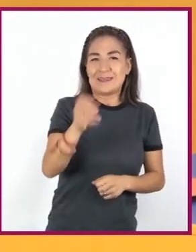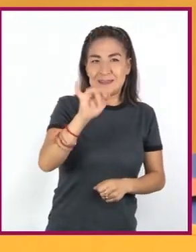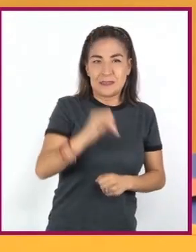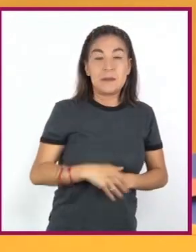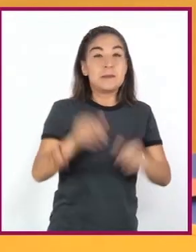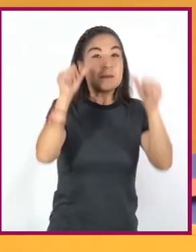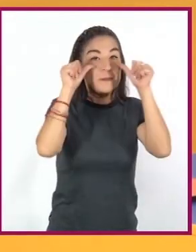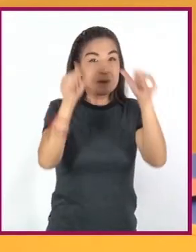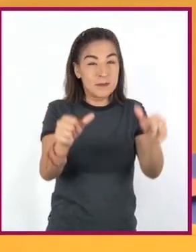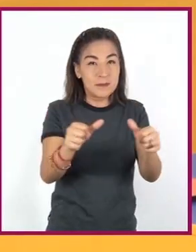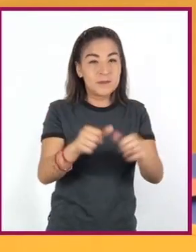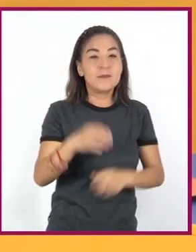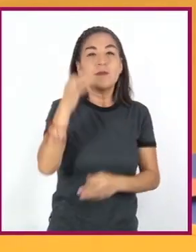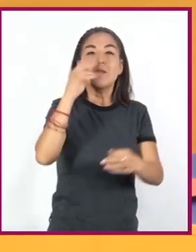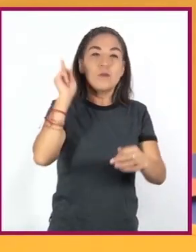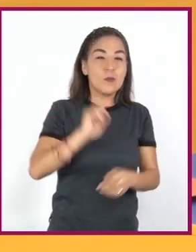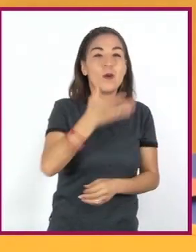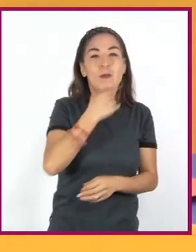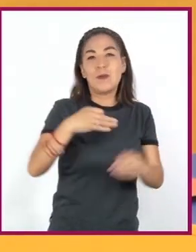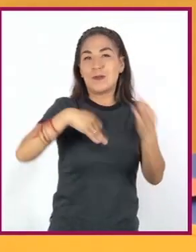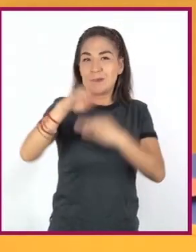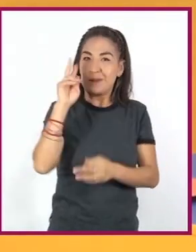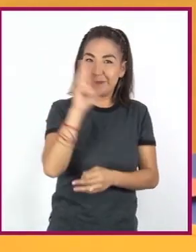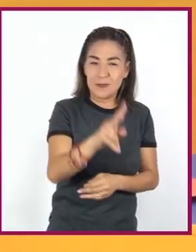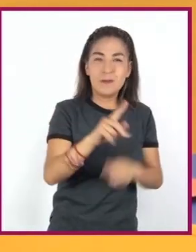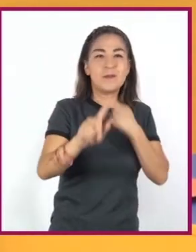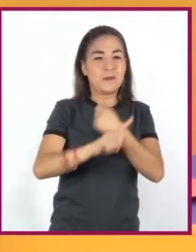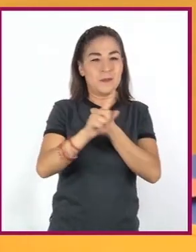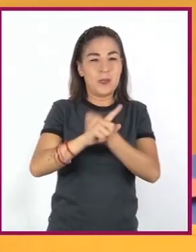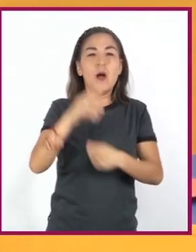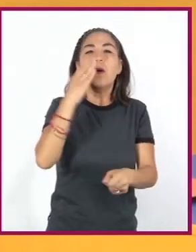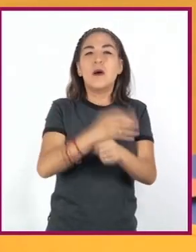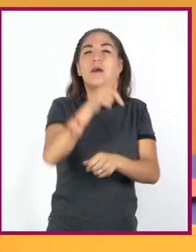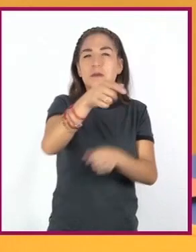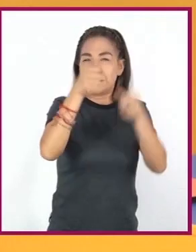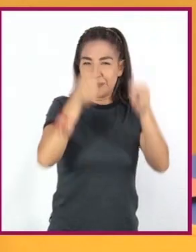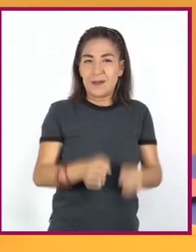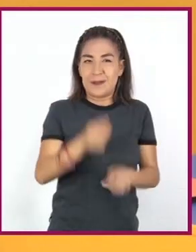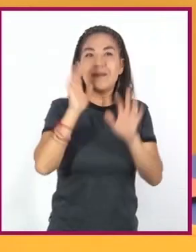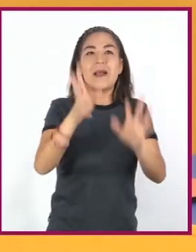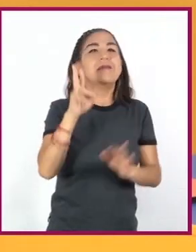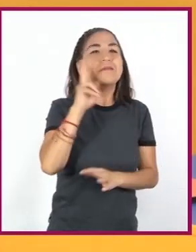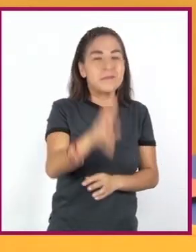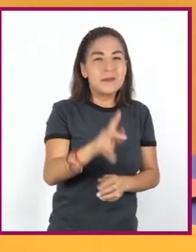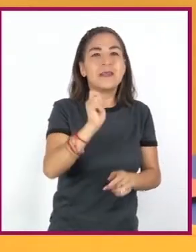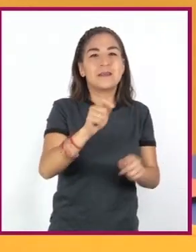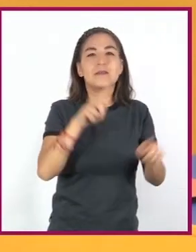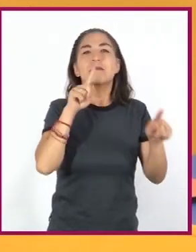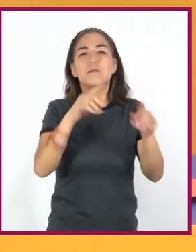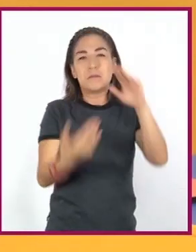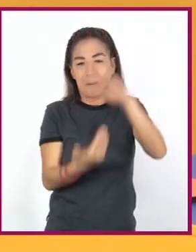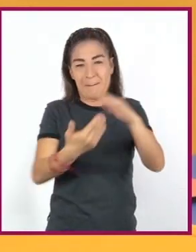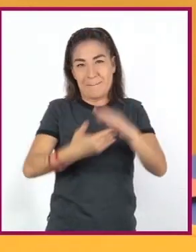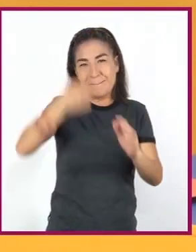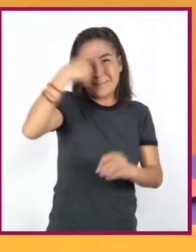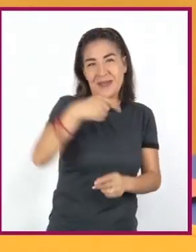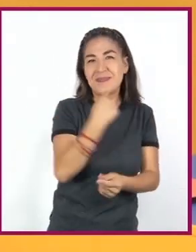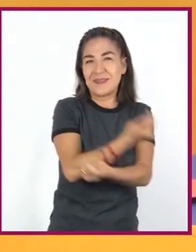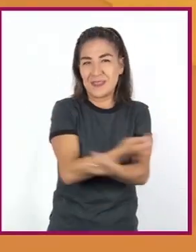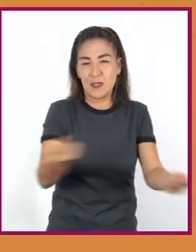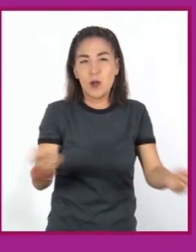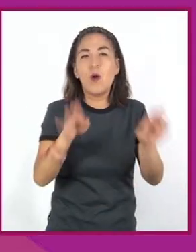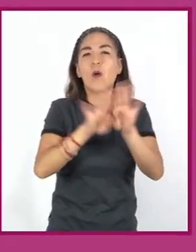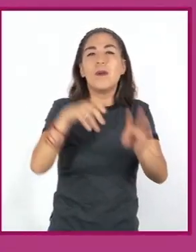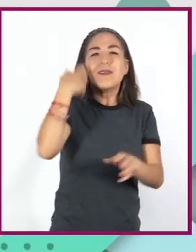Estén atentas y atentos a la siguiente situación. Seguramente han usado o visto mesitas para niños. Se desea